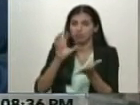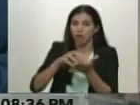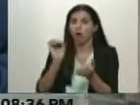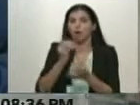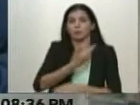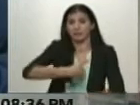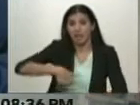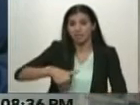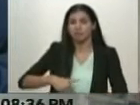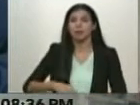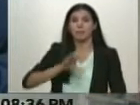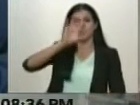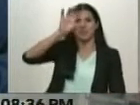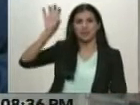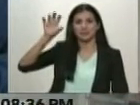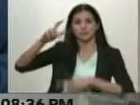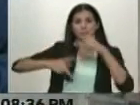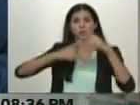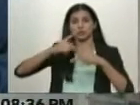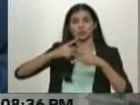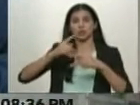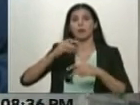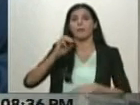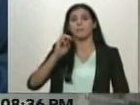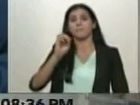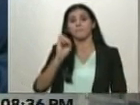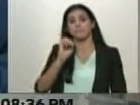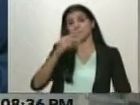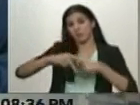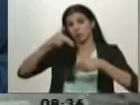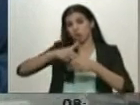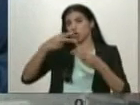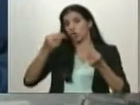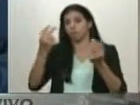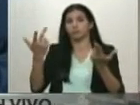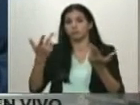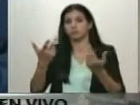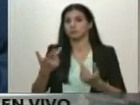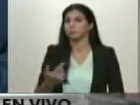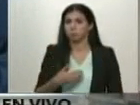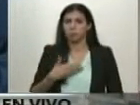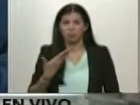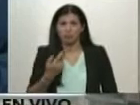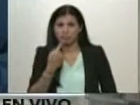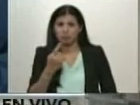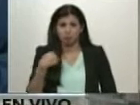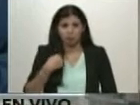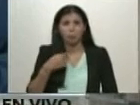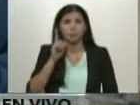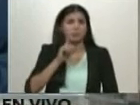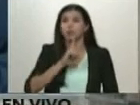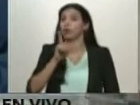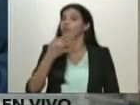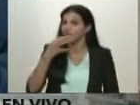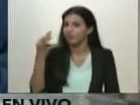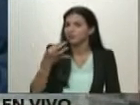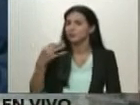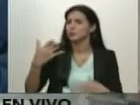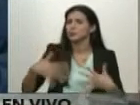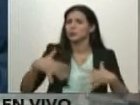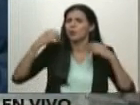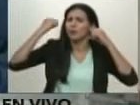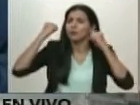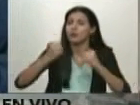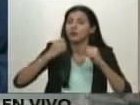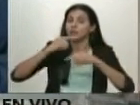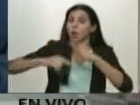de países productores, OPEC o no OPEC, me puede negar esta afirmación. Trágicos efectos económicos,